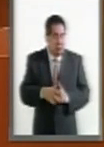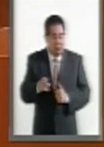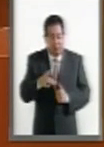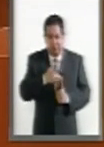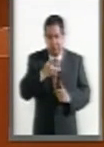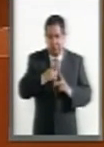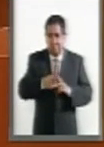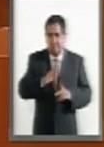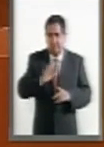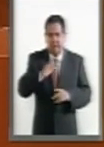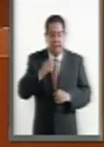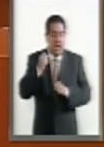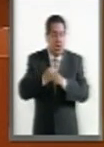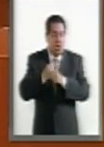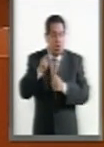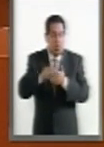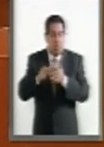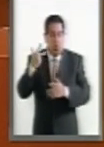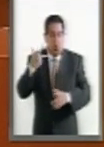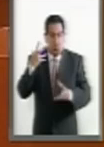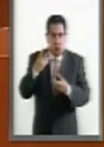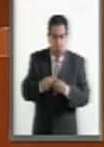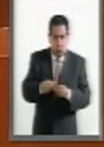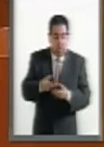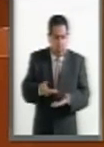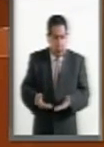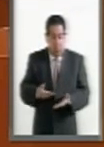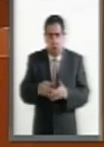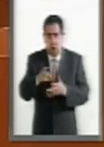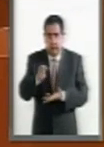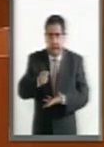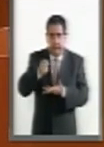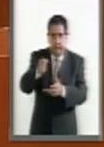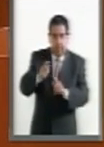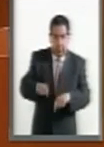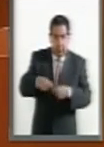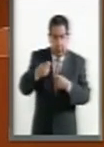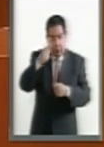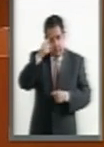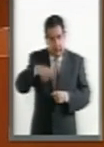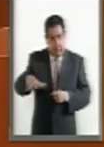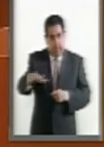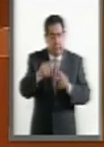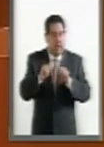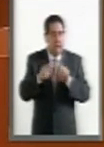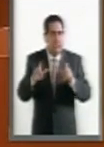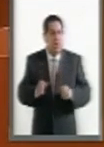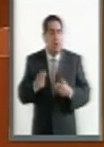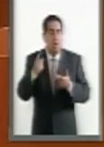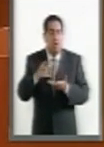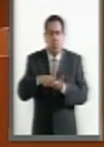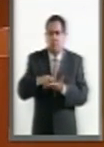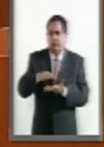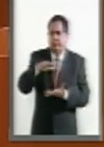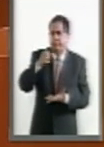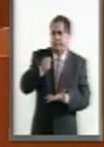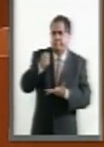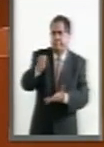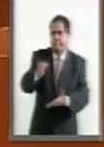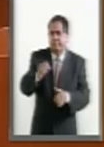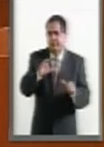que del 2008 a la fecha el presupuesto en materia de salud en la entidad ha crecido en más